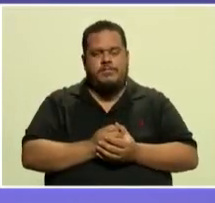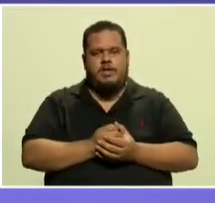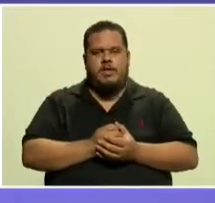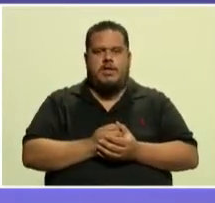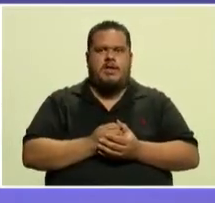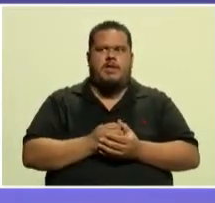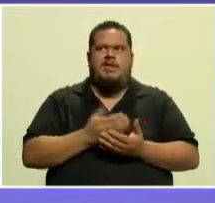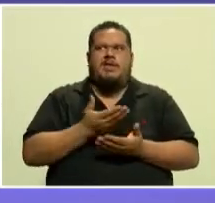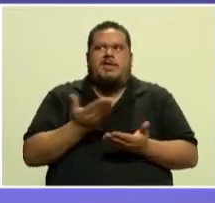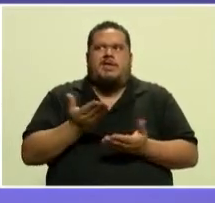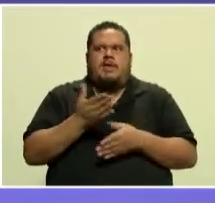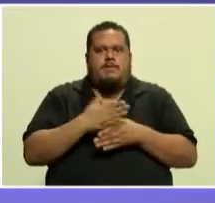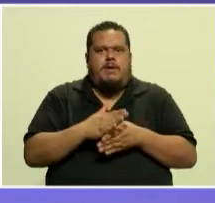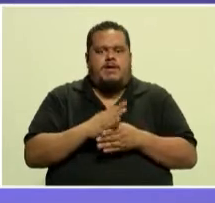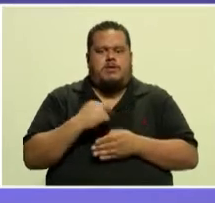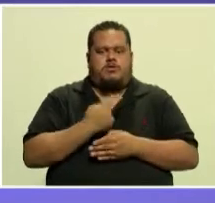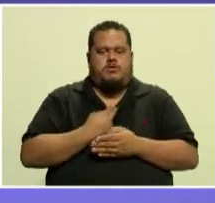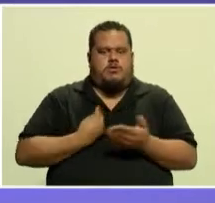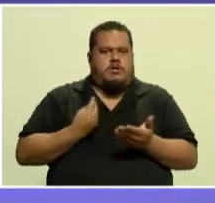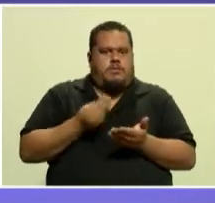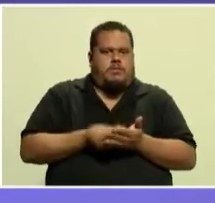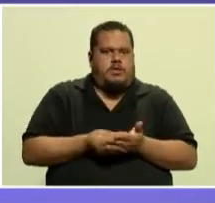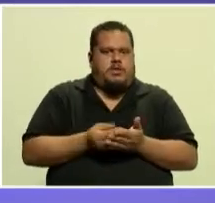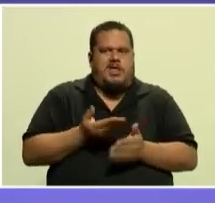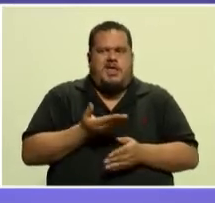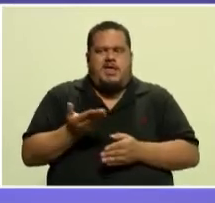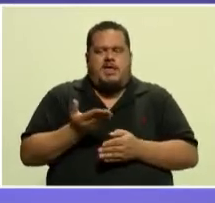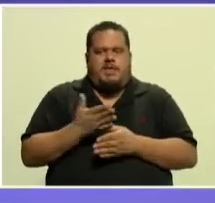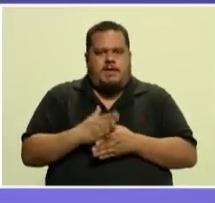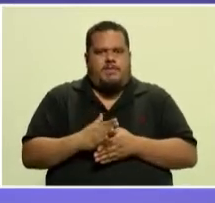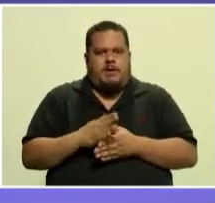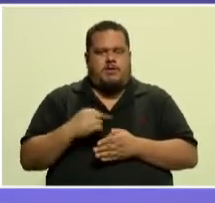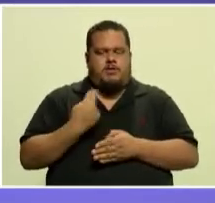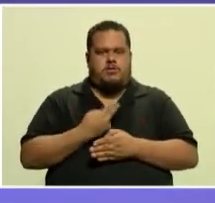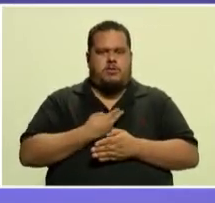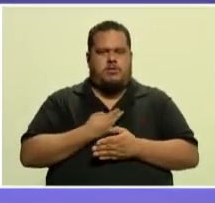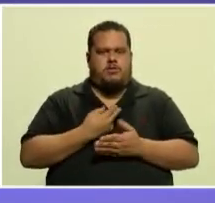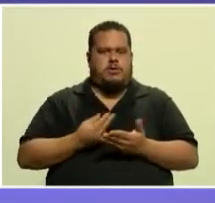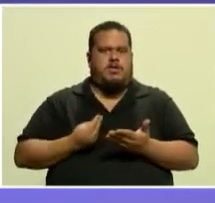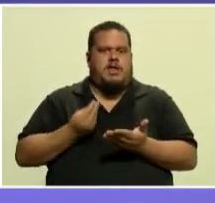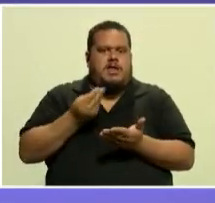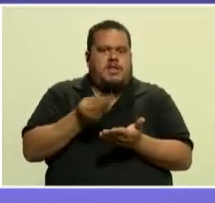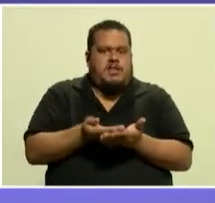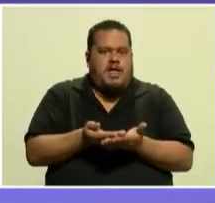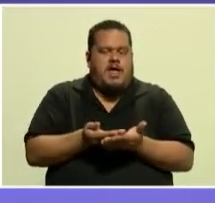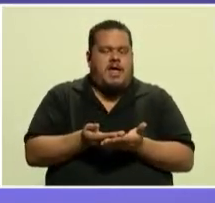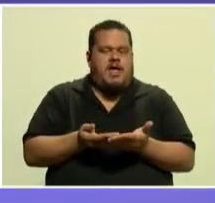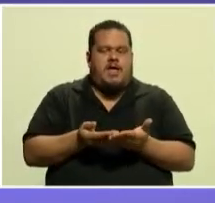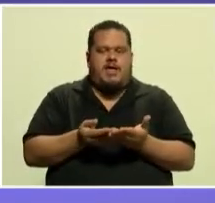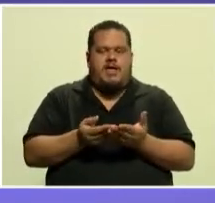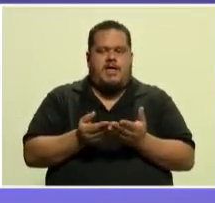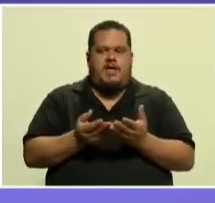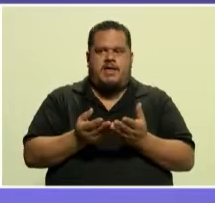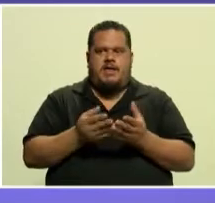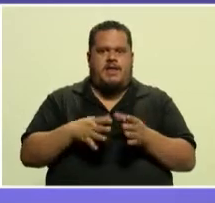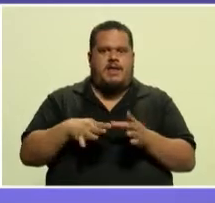qué parte de nosotros aporta y qué parte de nosotros recibe el contexto en el que estamos